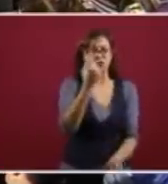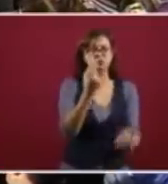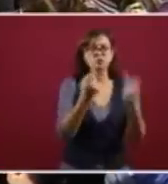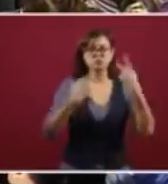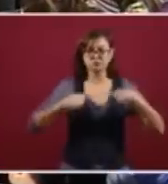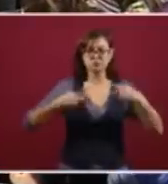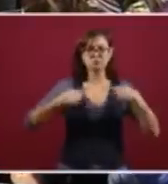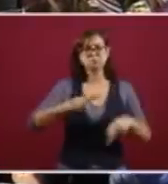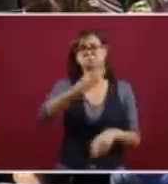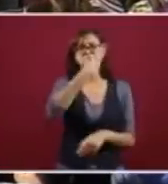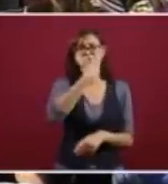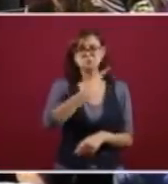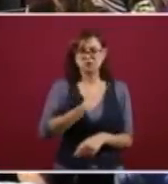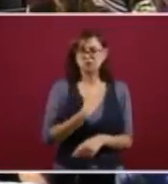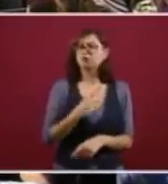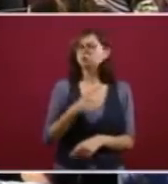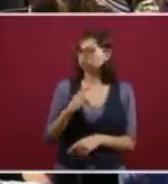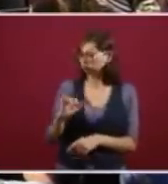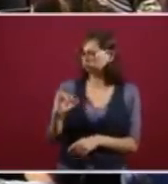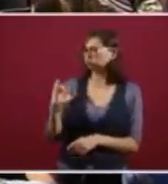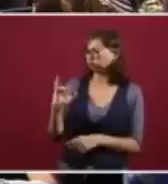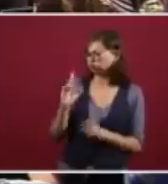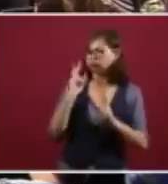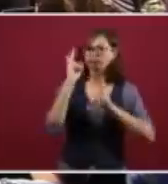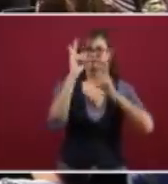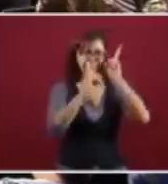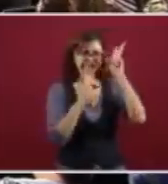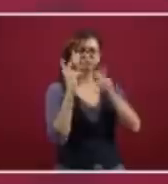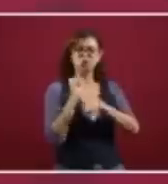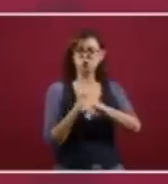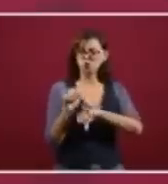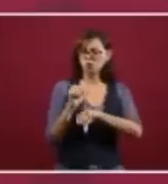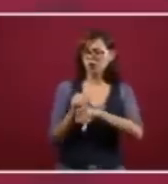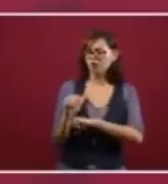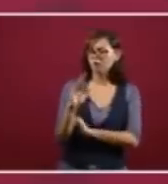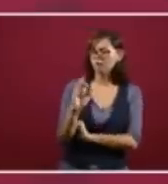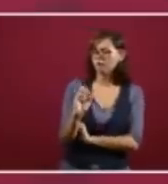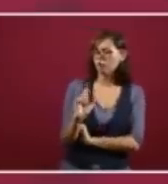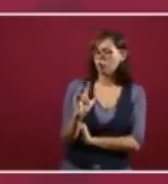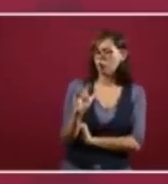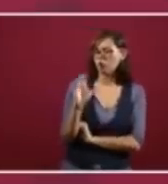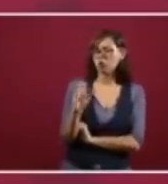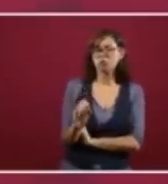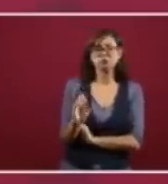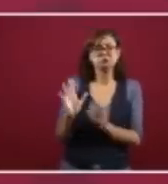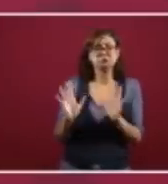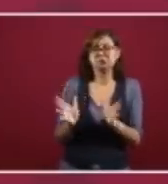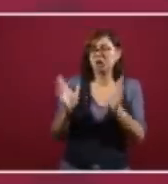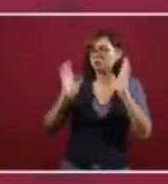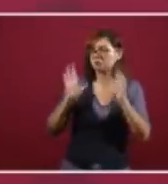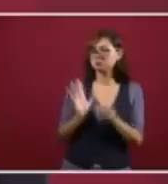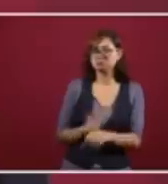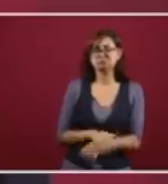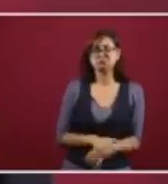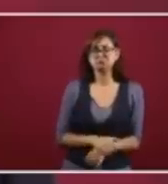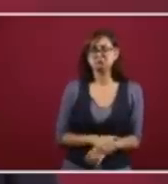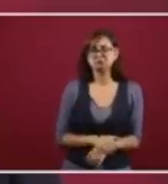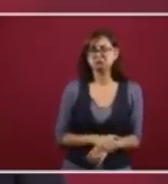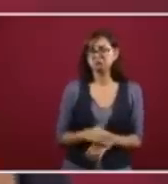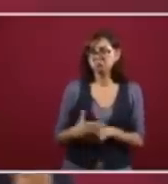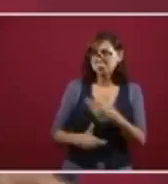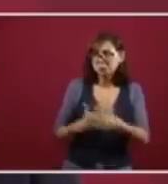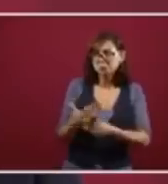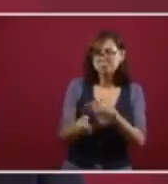dejaron, sí nos visitaron, nos dieron un folio, un número de folio, y hasta ahí llegó. En otros